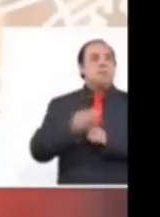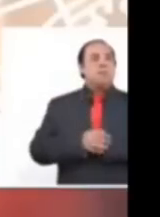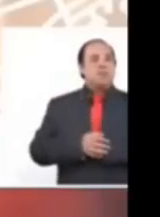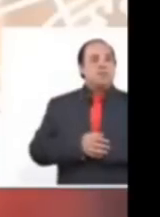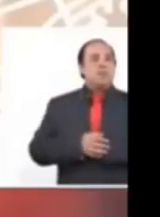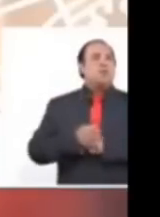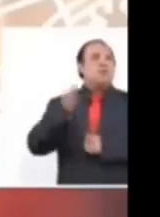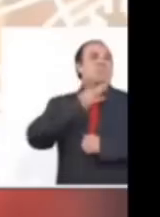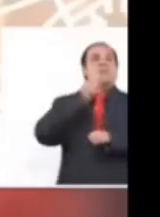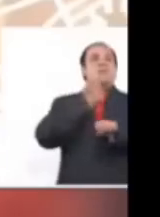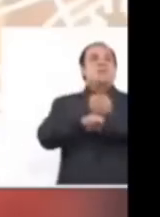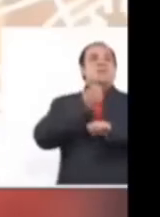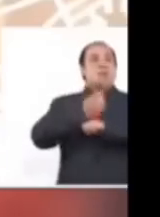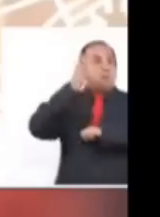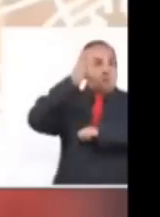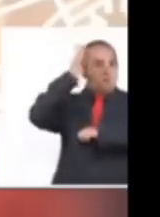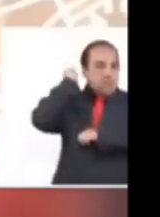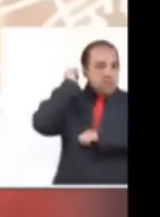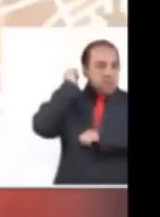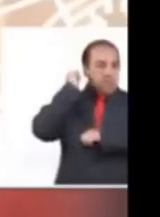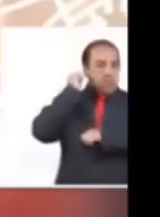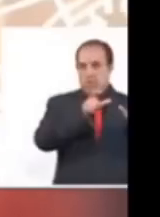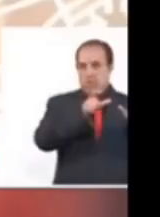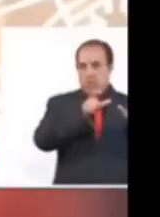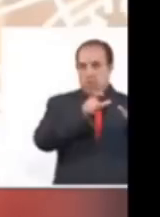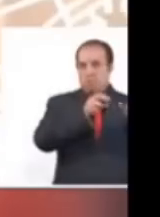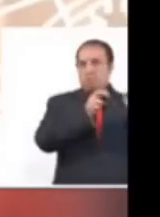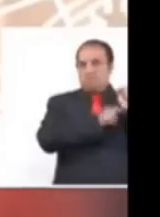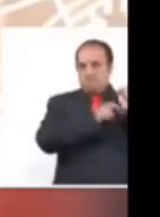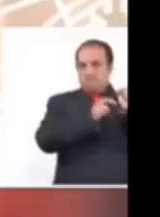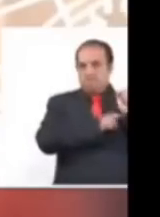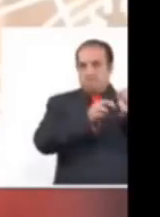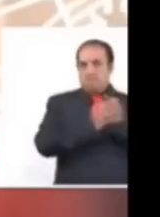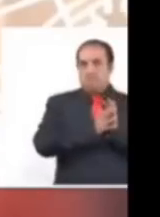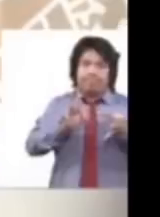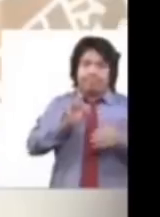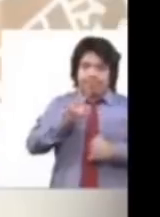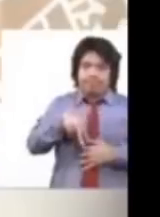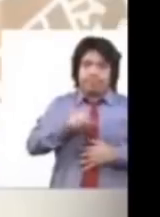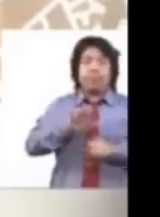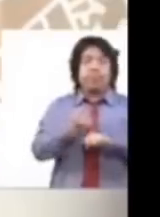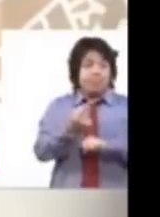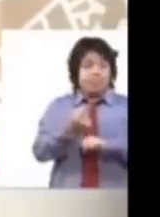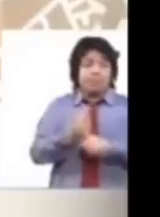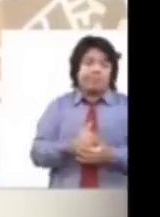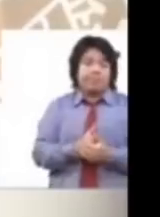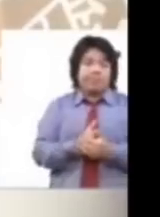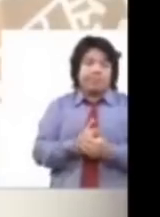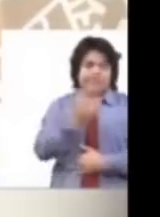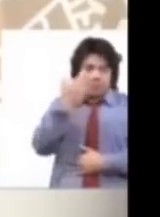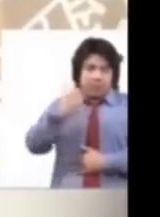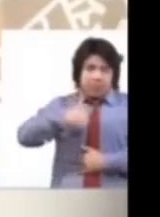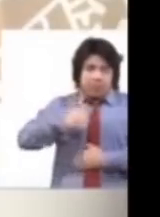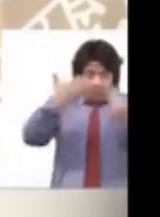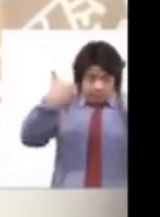Cuarta Transformación, Claudia Sheinbaum. Hay que recordar que apresaron al fiscal de Morelos